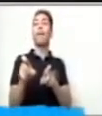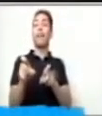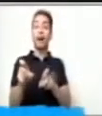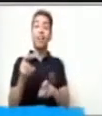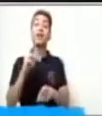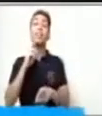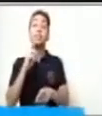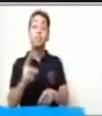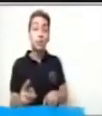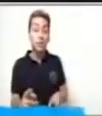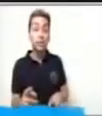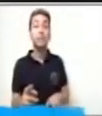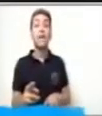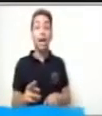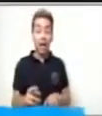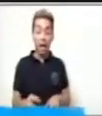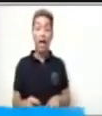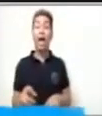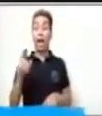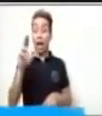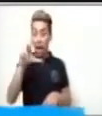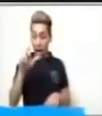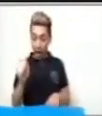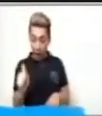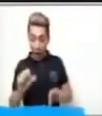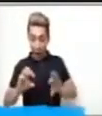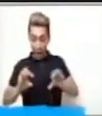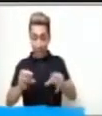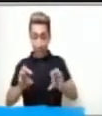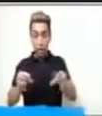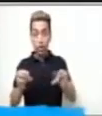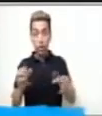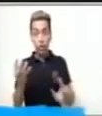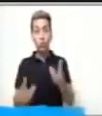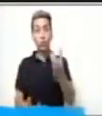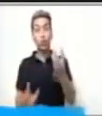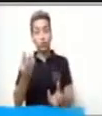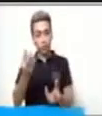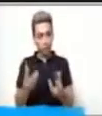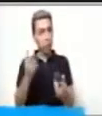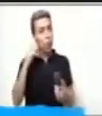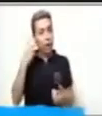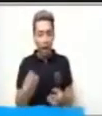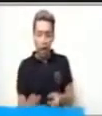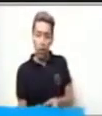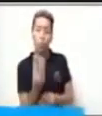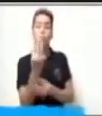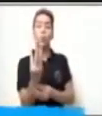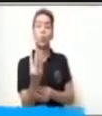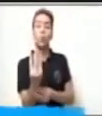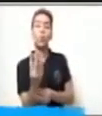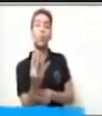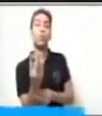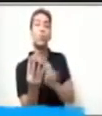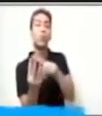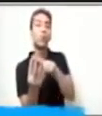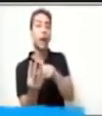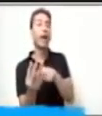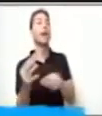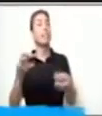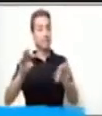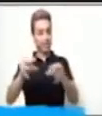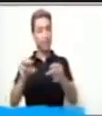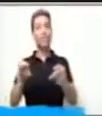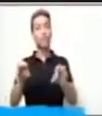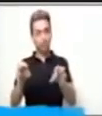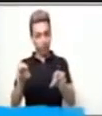es la estufa. ¿De dónde crees que podemos obtener algunas llamas? ¿Y para qué me